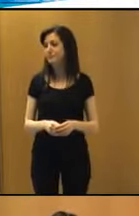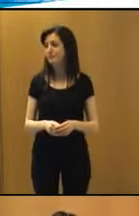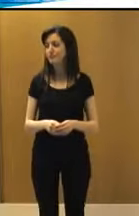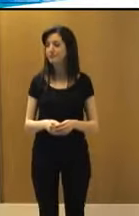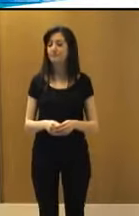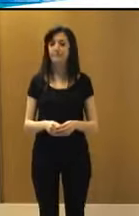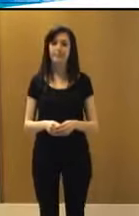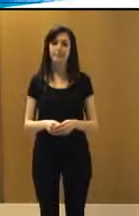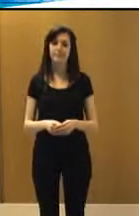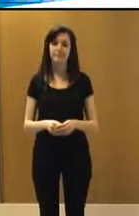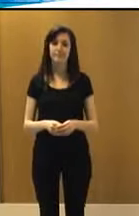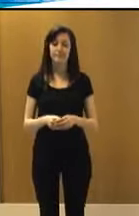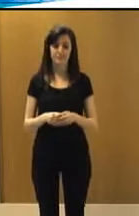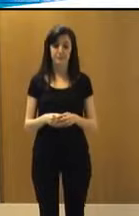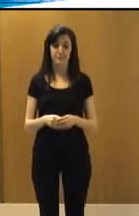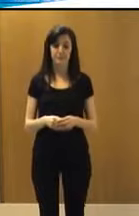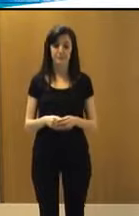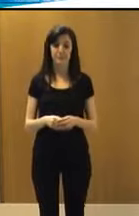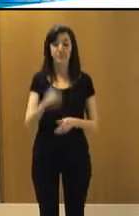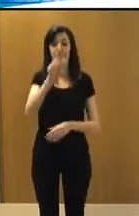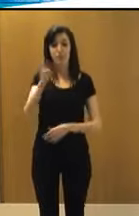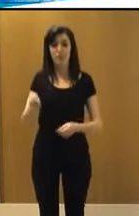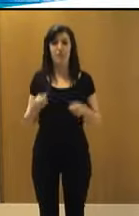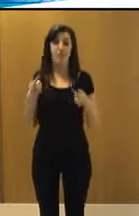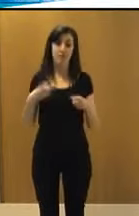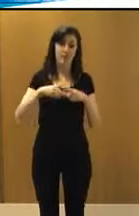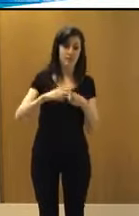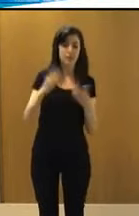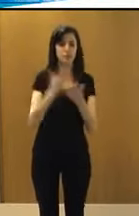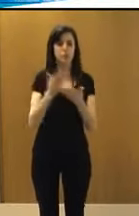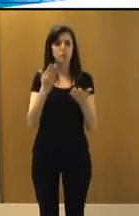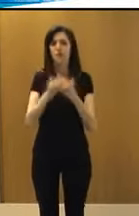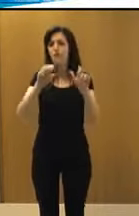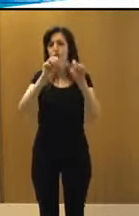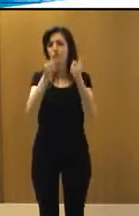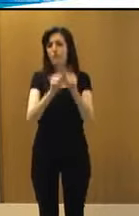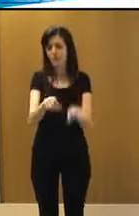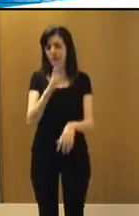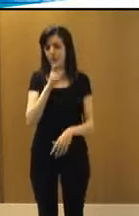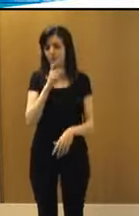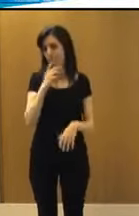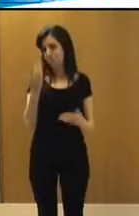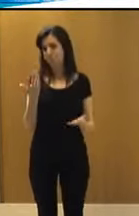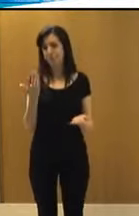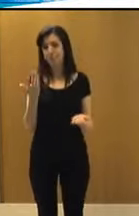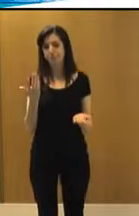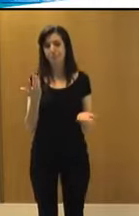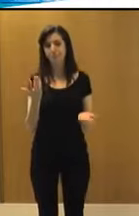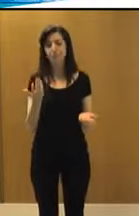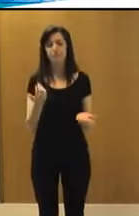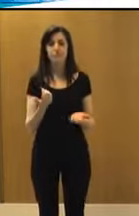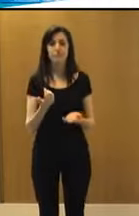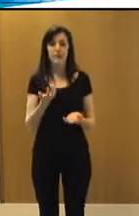¿Y cómo tendrían que ser estos? O sea, si vamos a ofertar a este grupo de población cursos o talleres, ¿cómo tendrían que ser? Pues bueno,